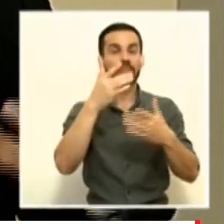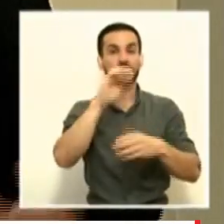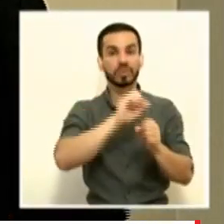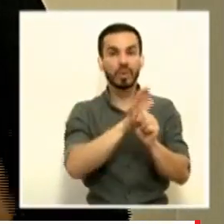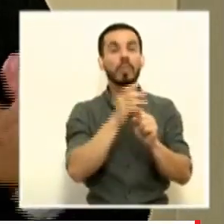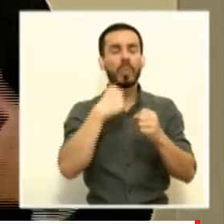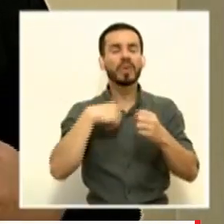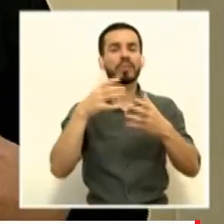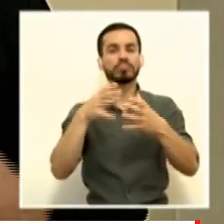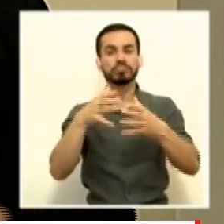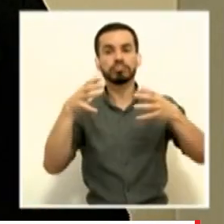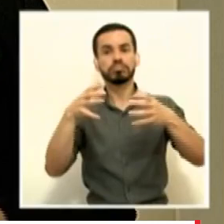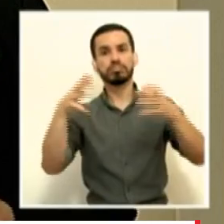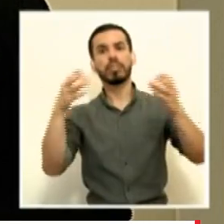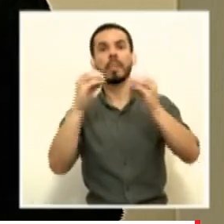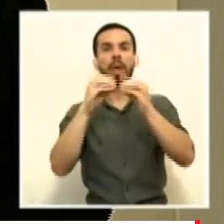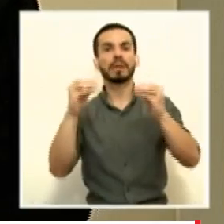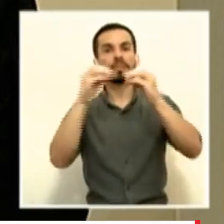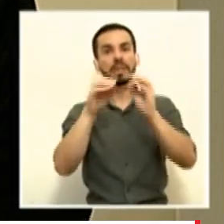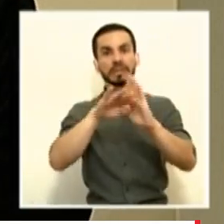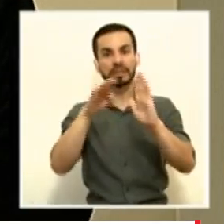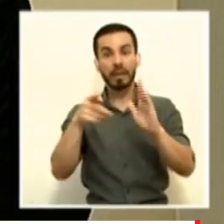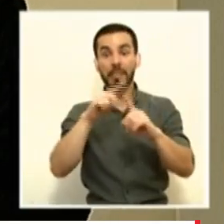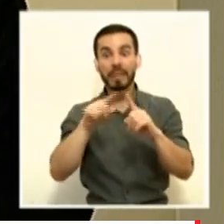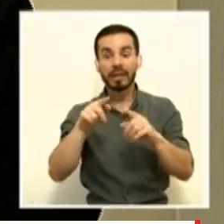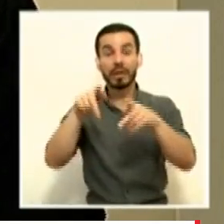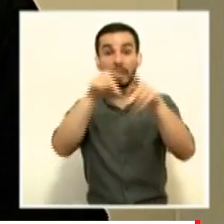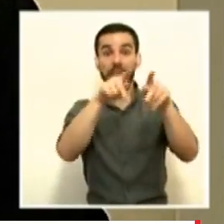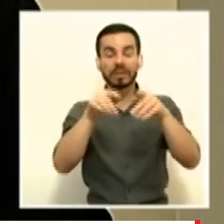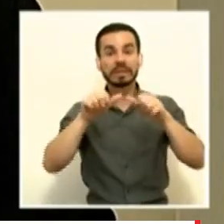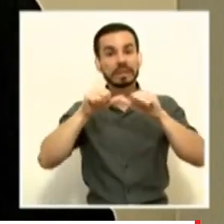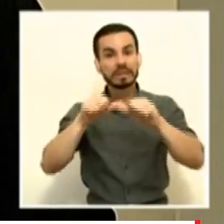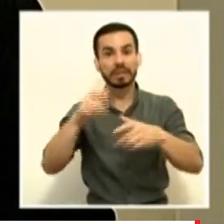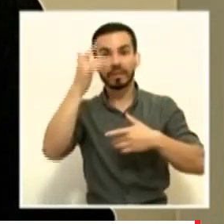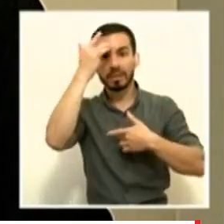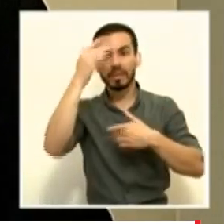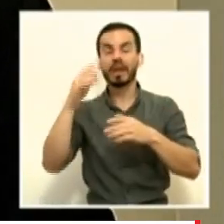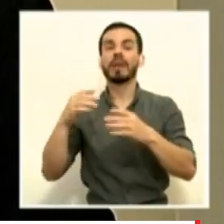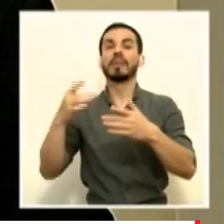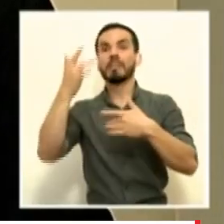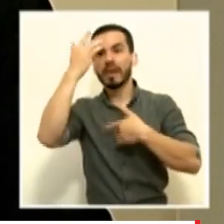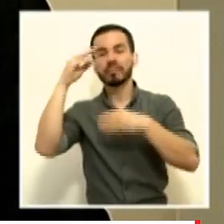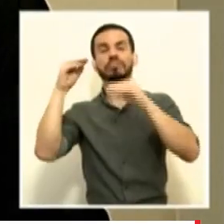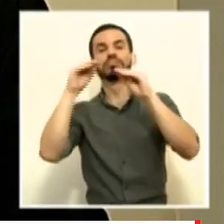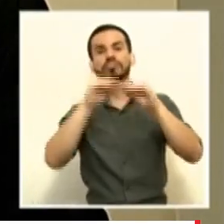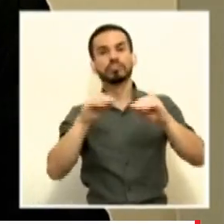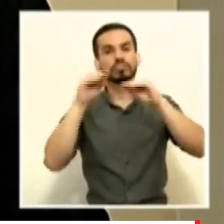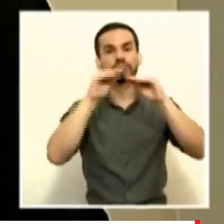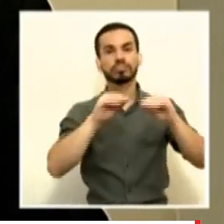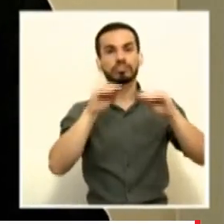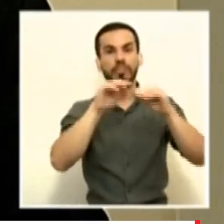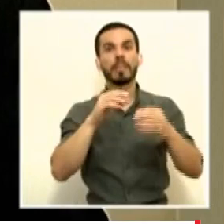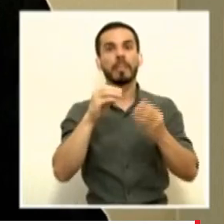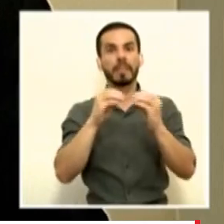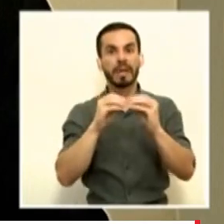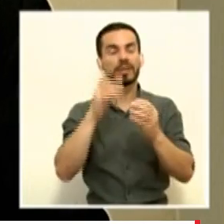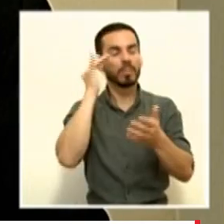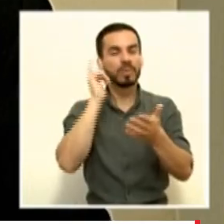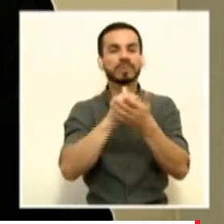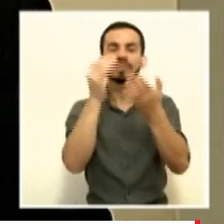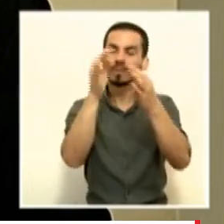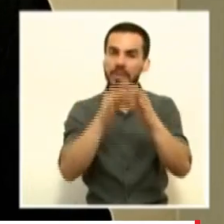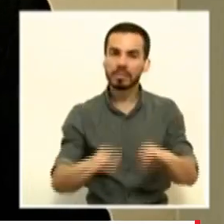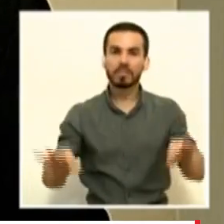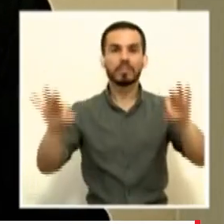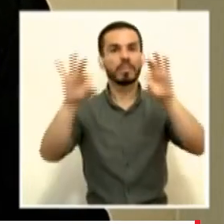ampliando y ampliando, pero si las personas se siguen enfermando, los pacientes van a seguir llegando. Por eso es tan importante utilizar la